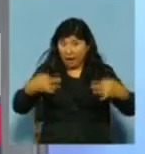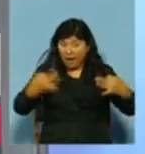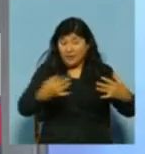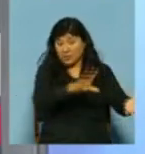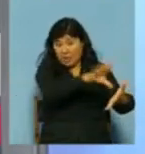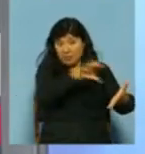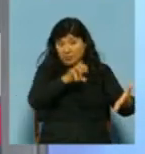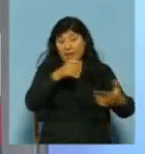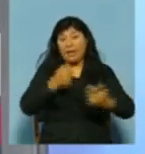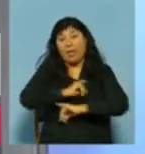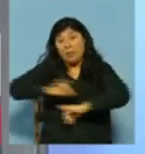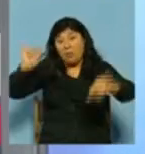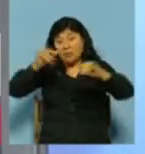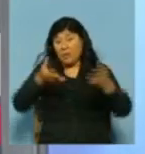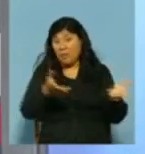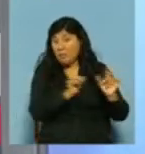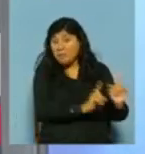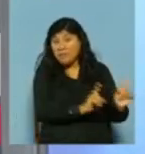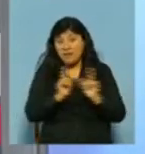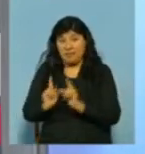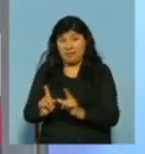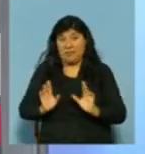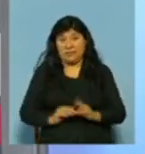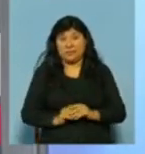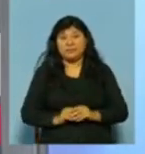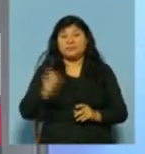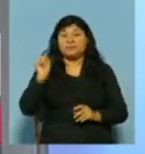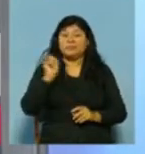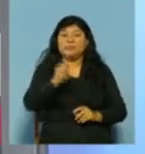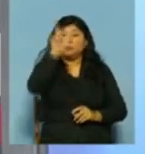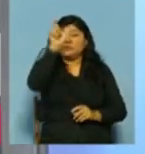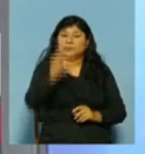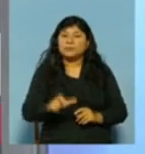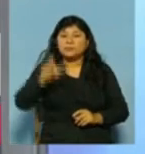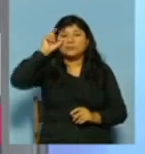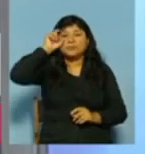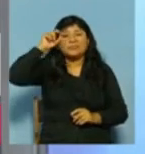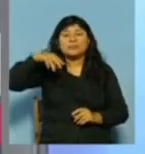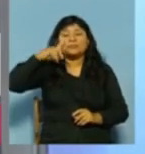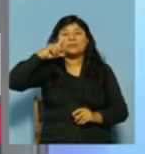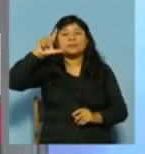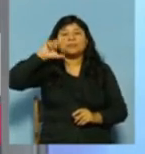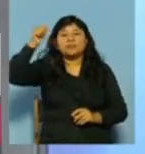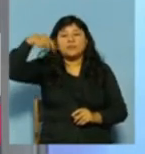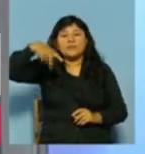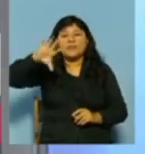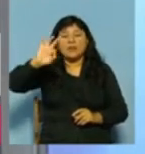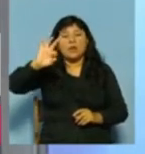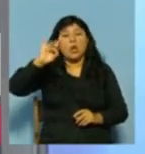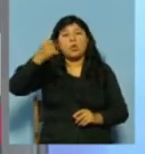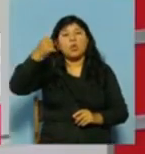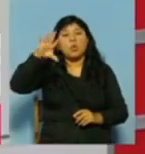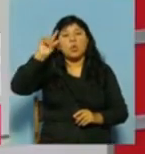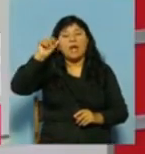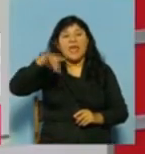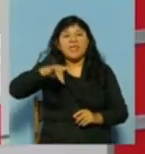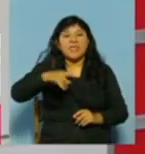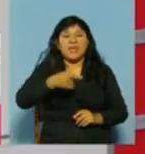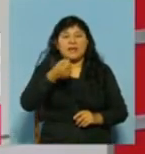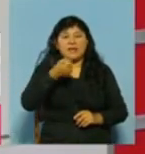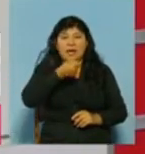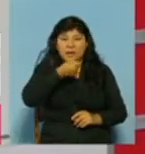doctor Emiliano Durán, también conductor de Jujuy Investiga, que ya seguramente está al tanto de toda esta